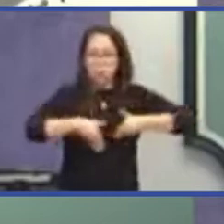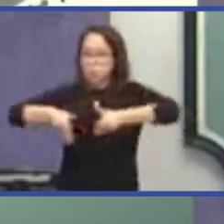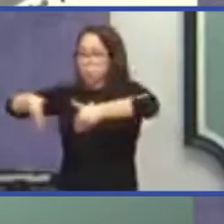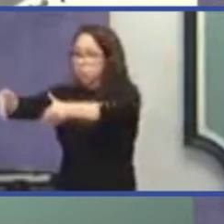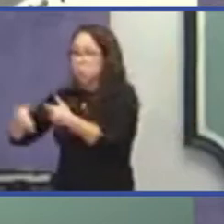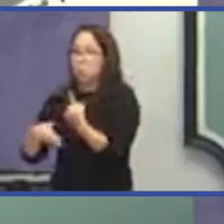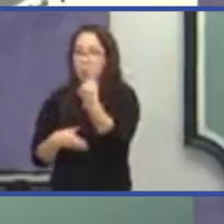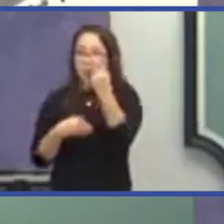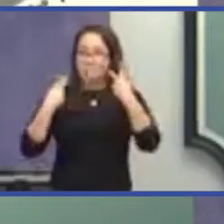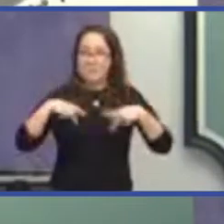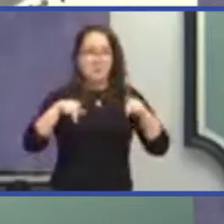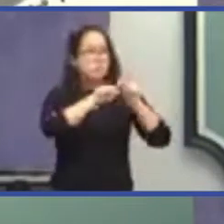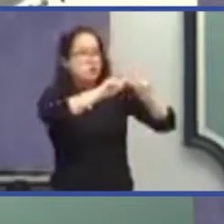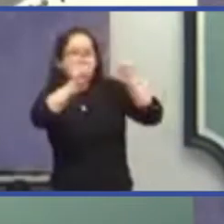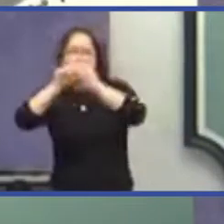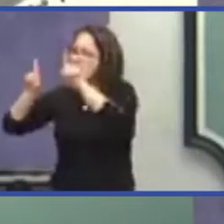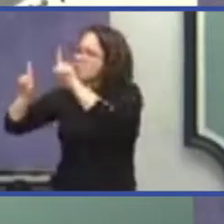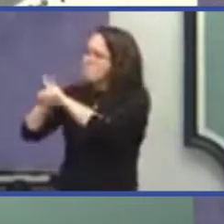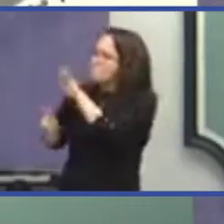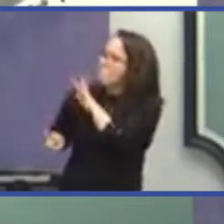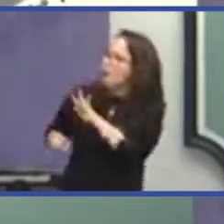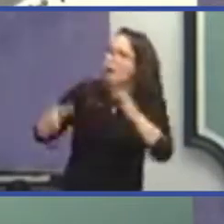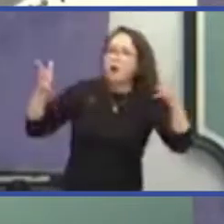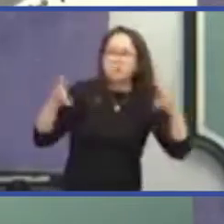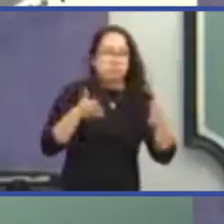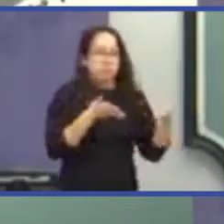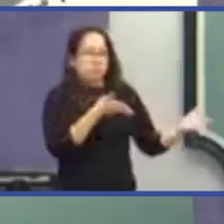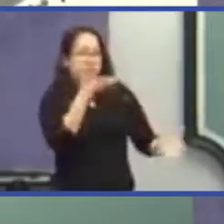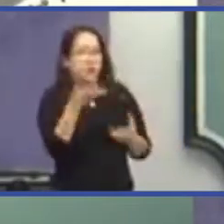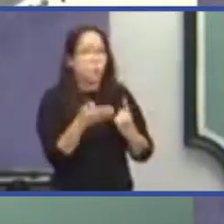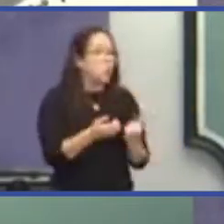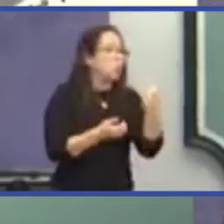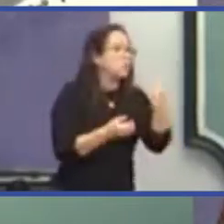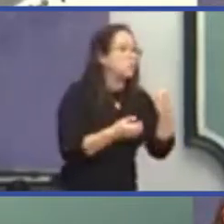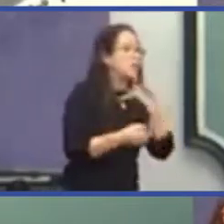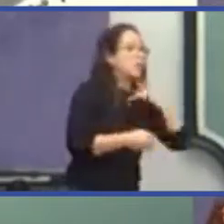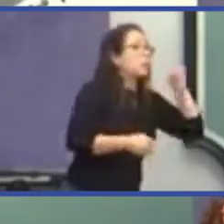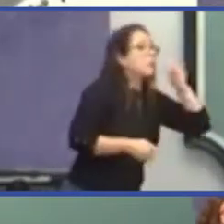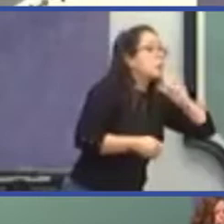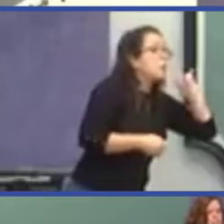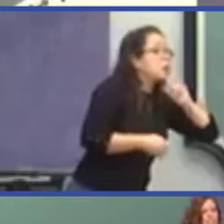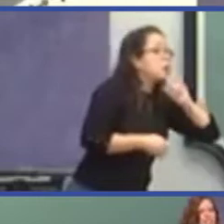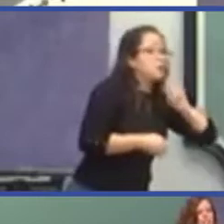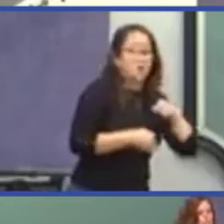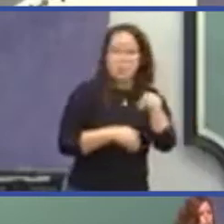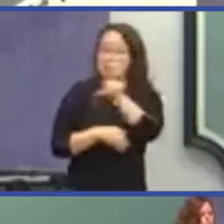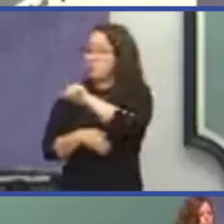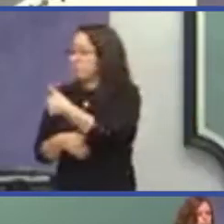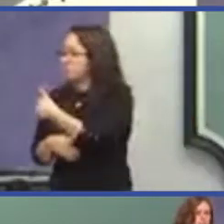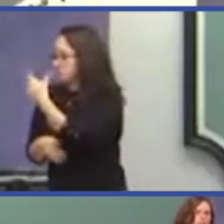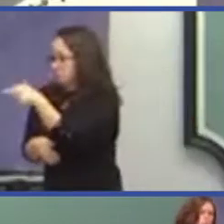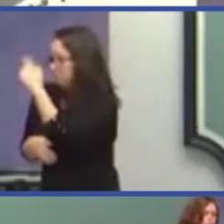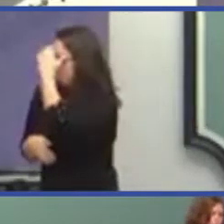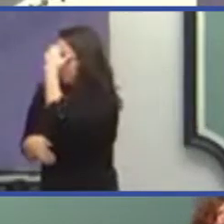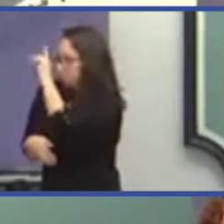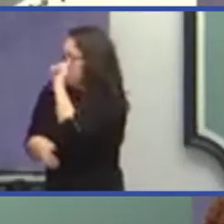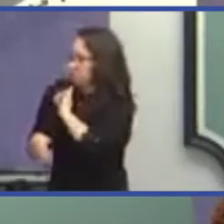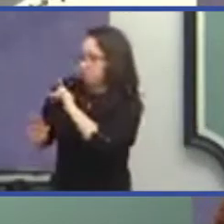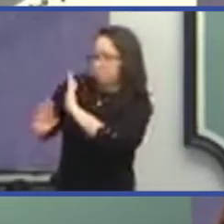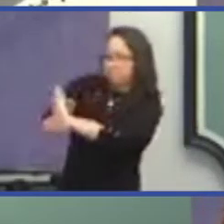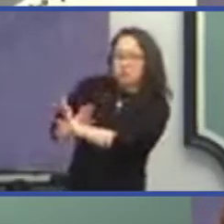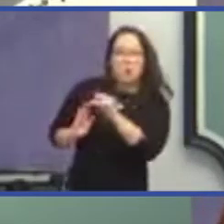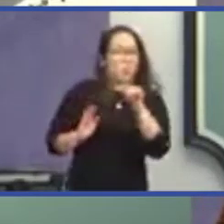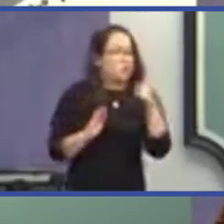posibilidades. En una de ellas se enamora de una mujer, en otra no la conoce, en otra tiene una vida muy diferente.